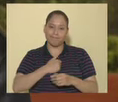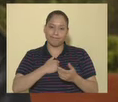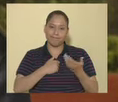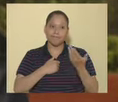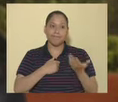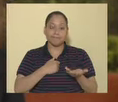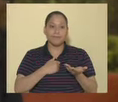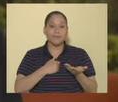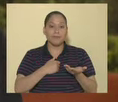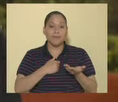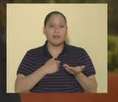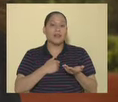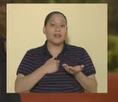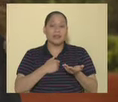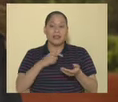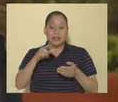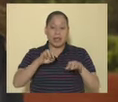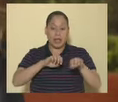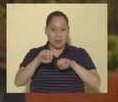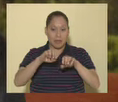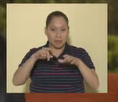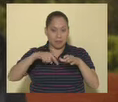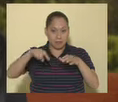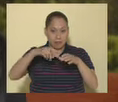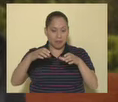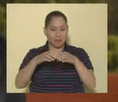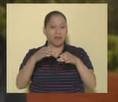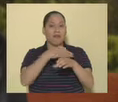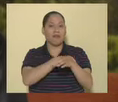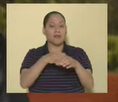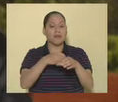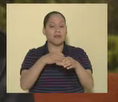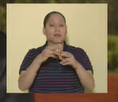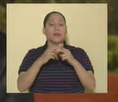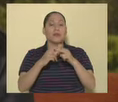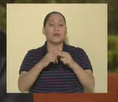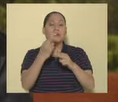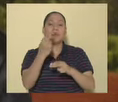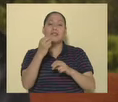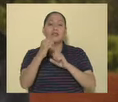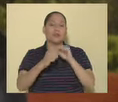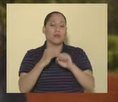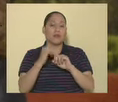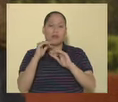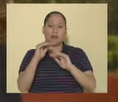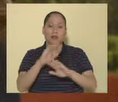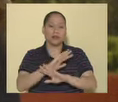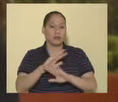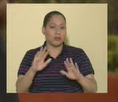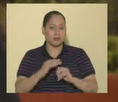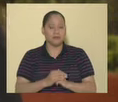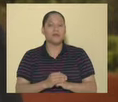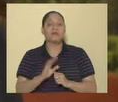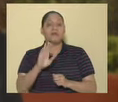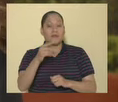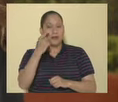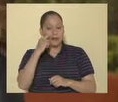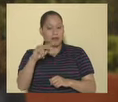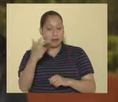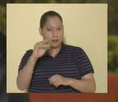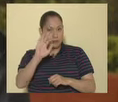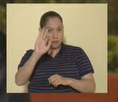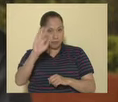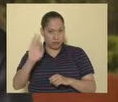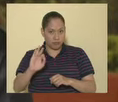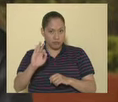desafortunadamente, la vida de estas empresas familiares es solamente de 25 años. Y solamente el 13%